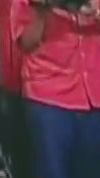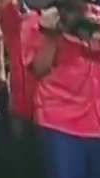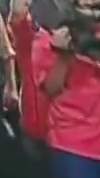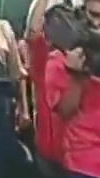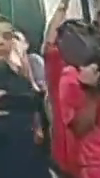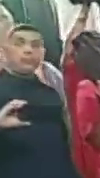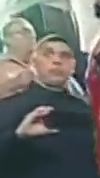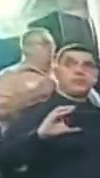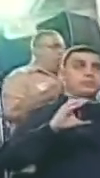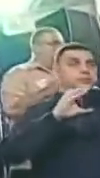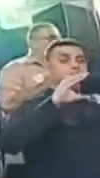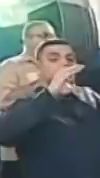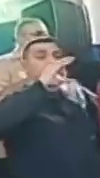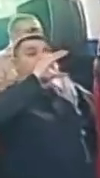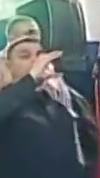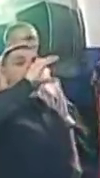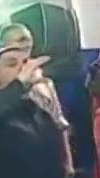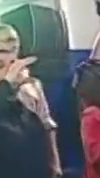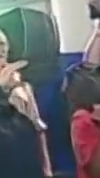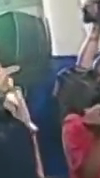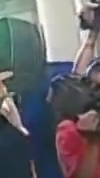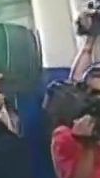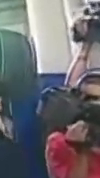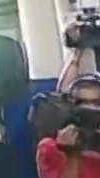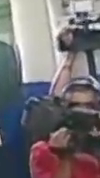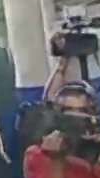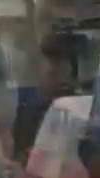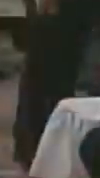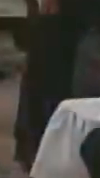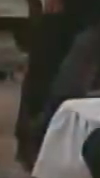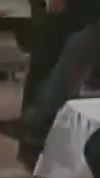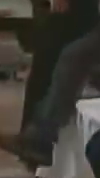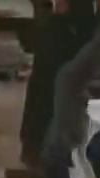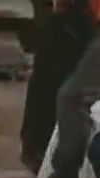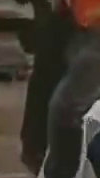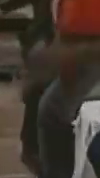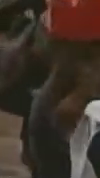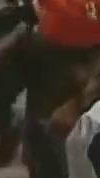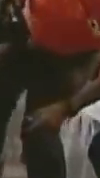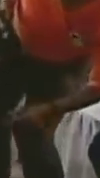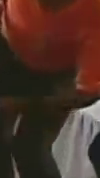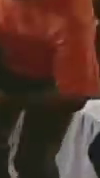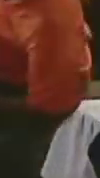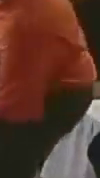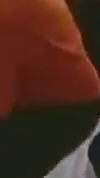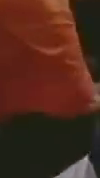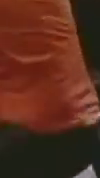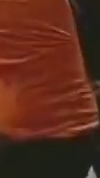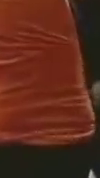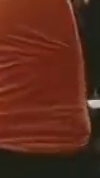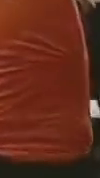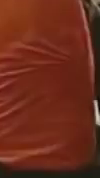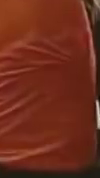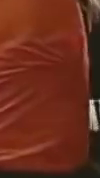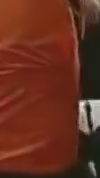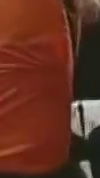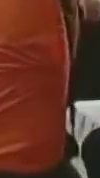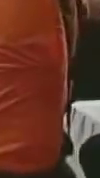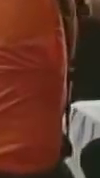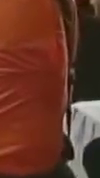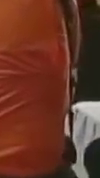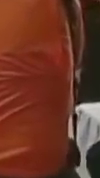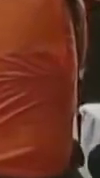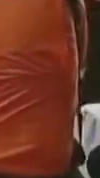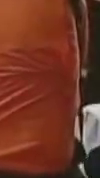e Importación con la Organización Mundial de la Salud. Además, informó que Venezuela tiene la capacidad para producir más del 70%